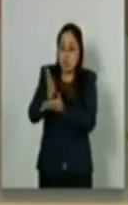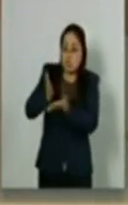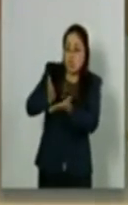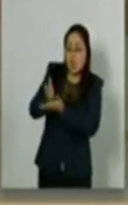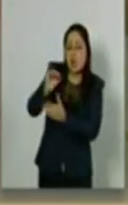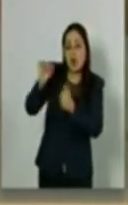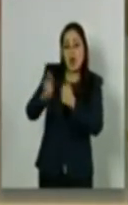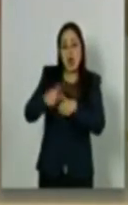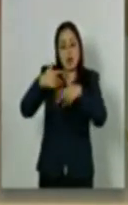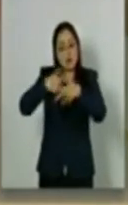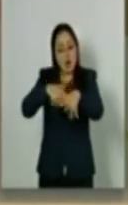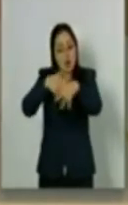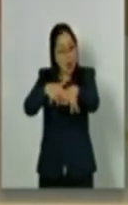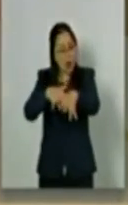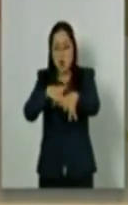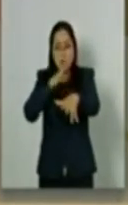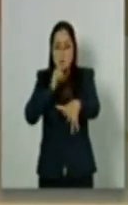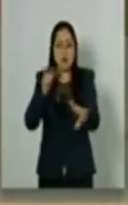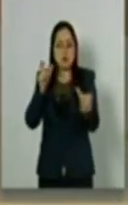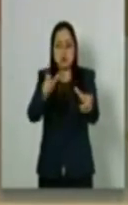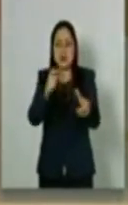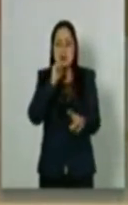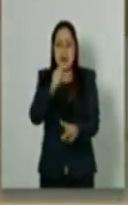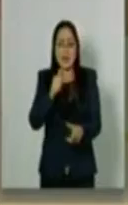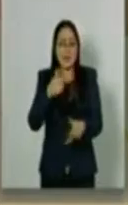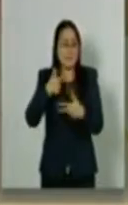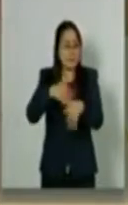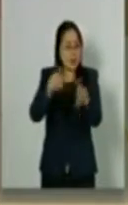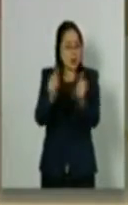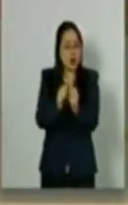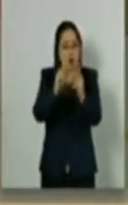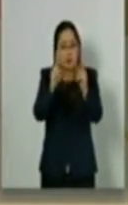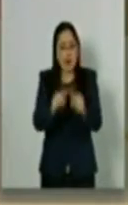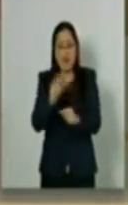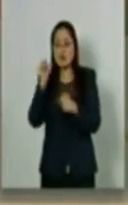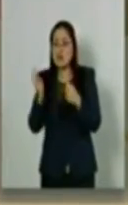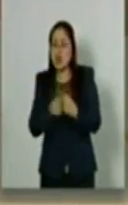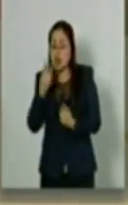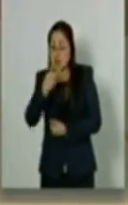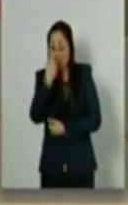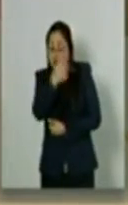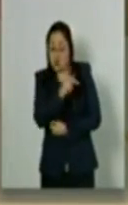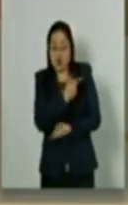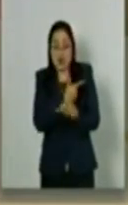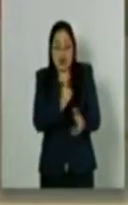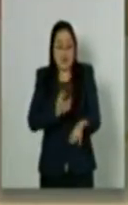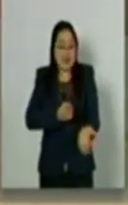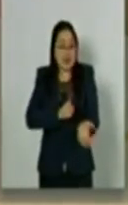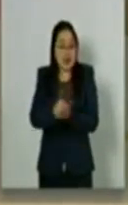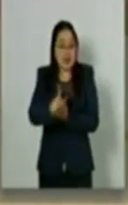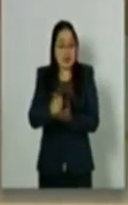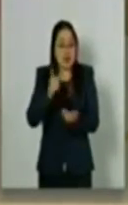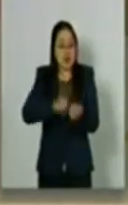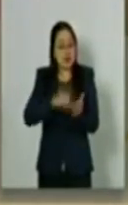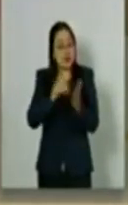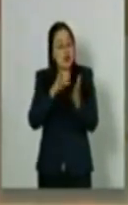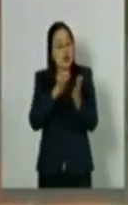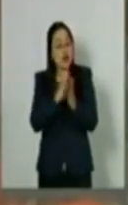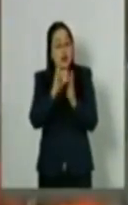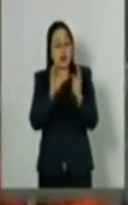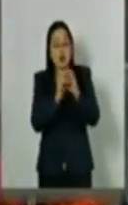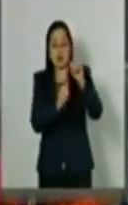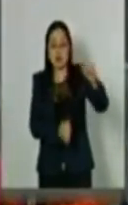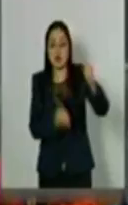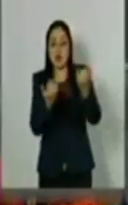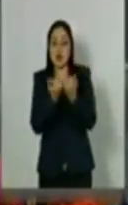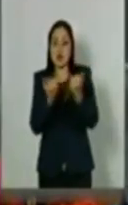la protesta social. La manifestación pacífica de las ideas es un derecho reconocido en nuestra Constitución y